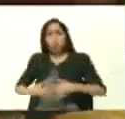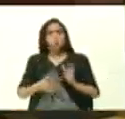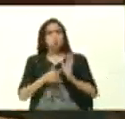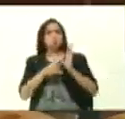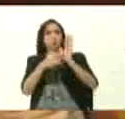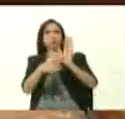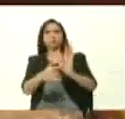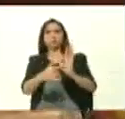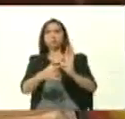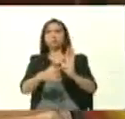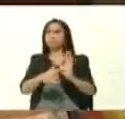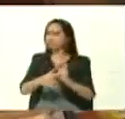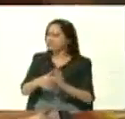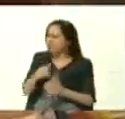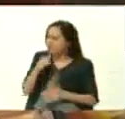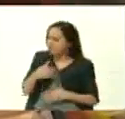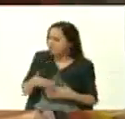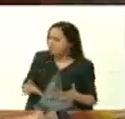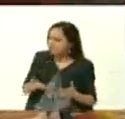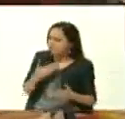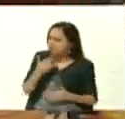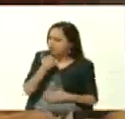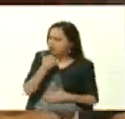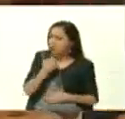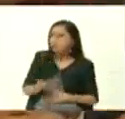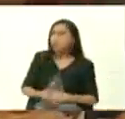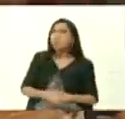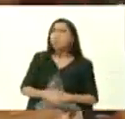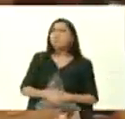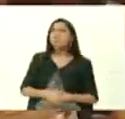tenemos. ¿Qué es esto? ¿Ah?